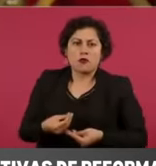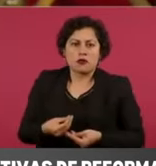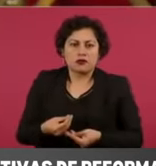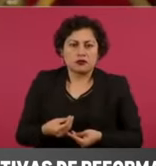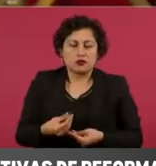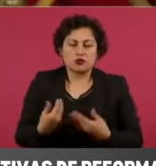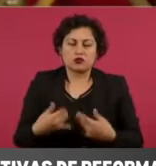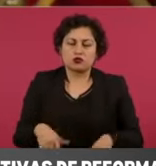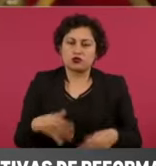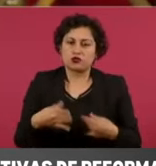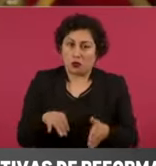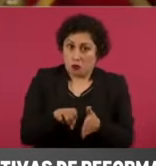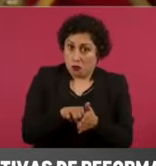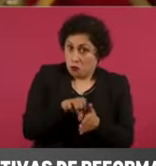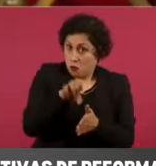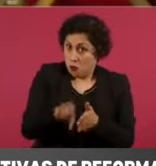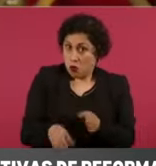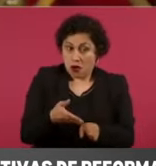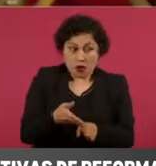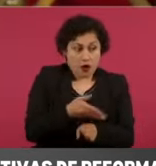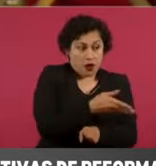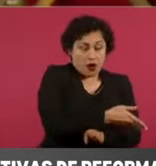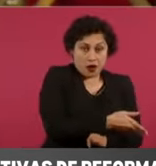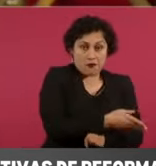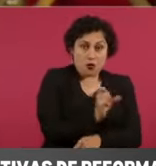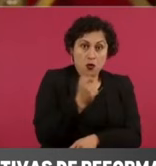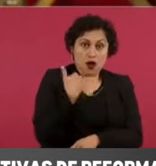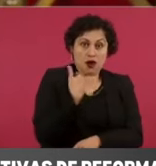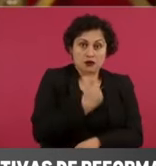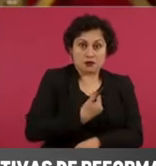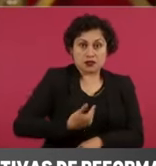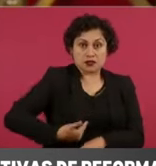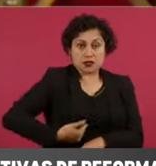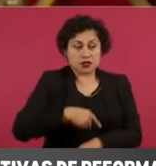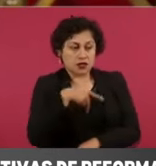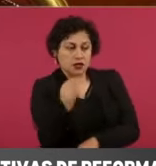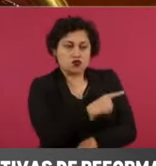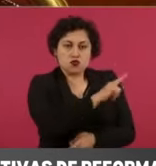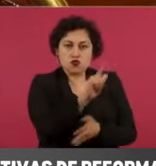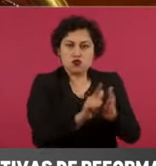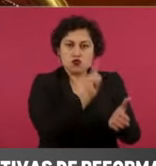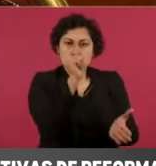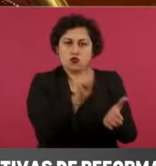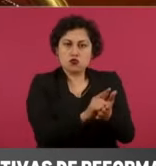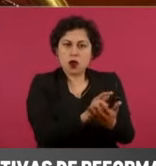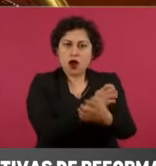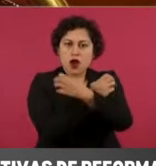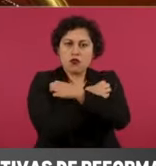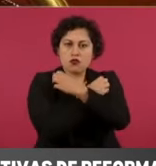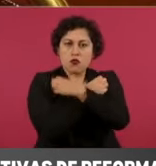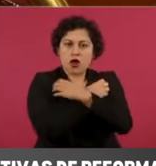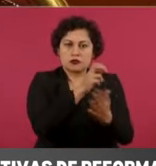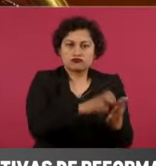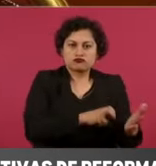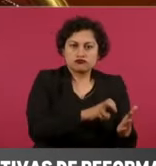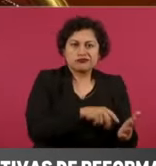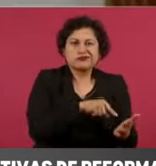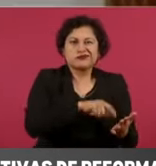llamada reforma educativa del sexenio anterior era eso, que la enseñanza no fuese un